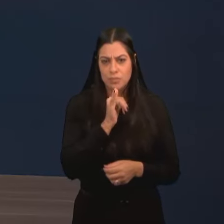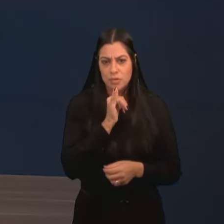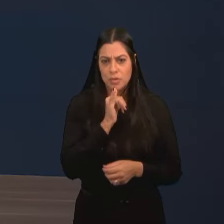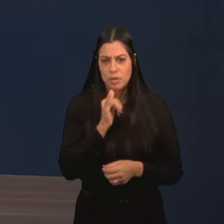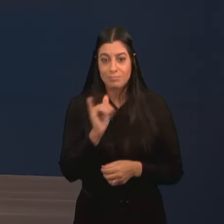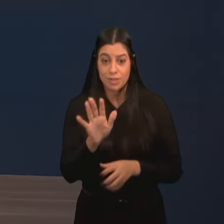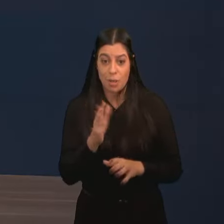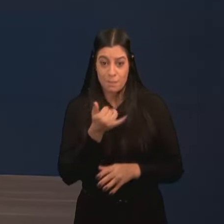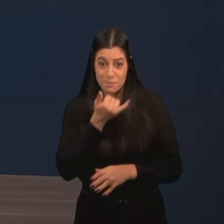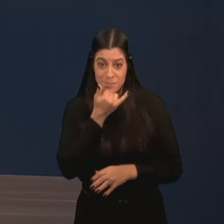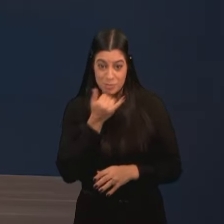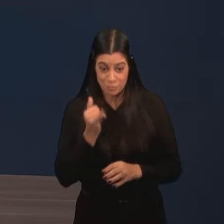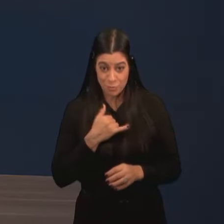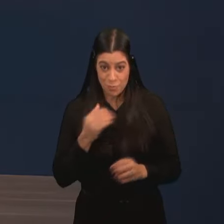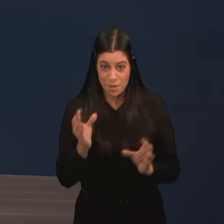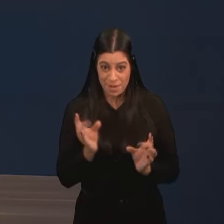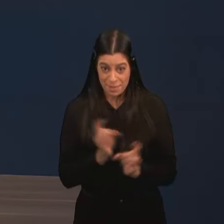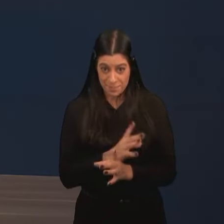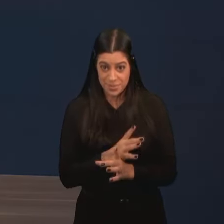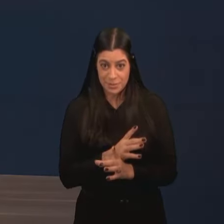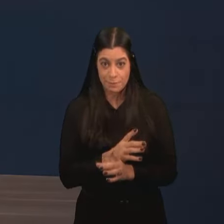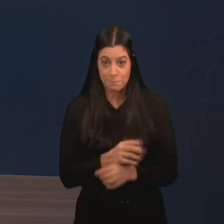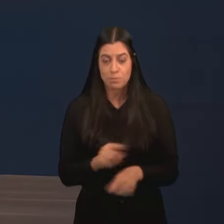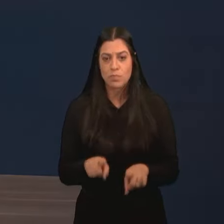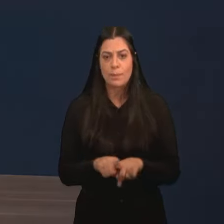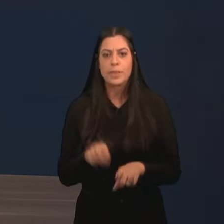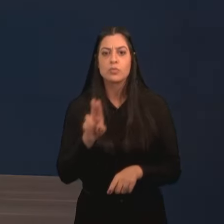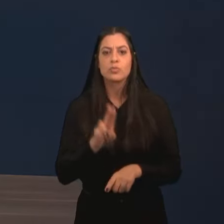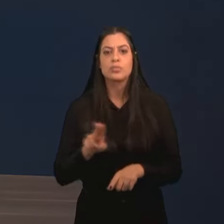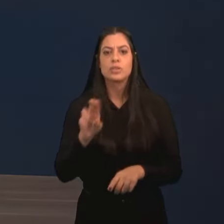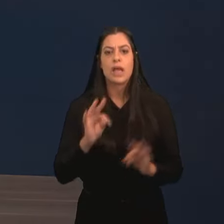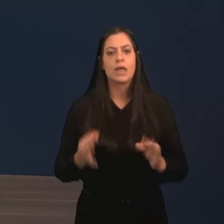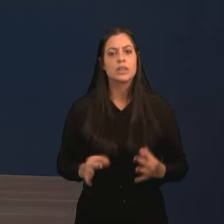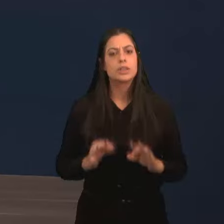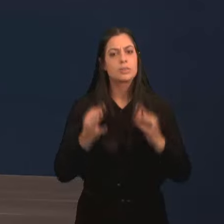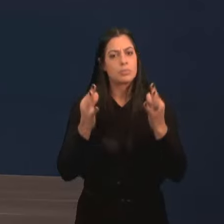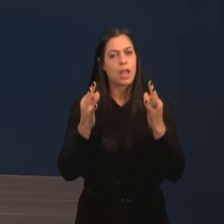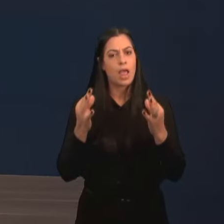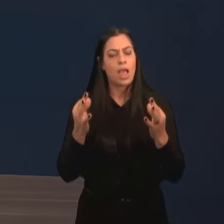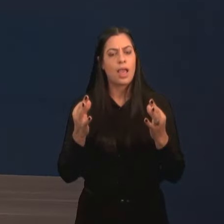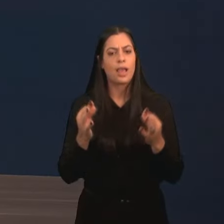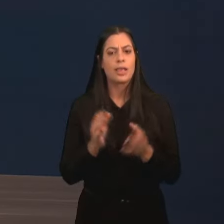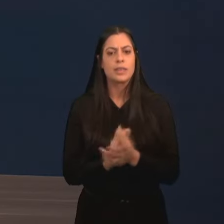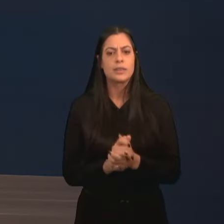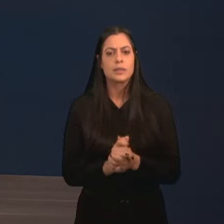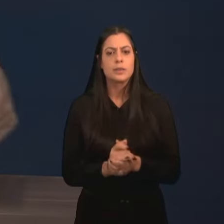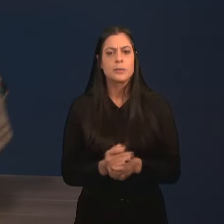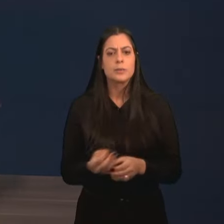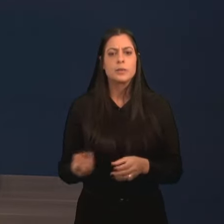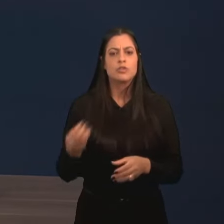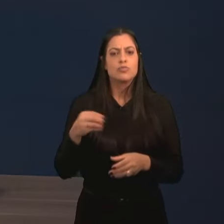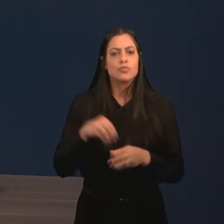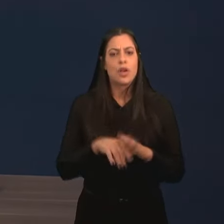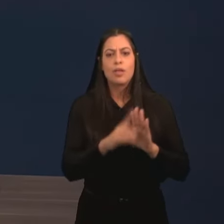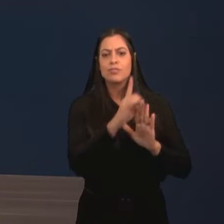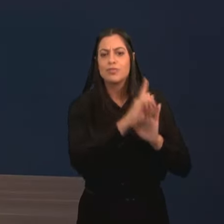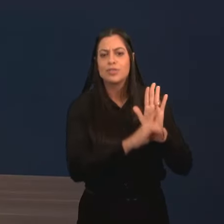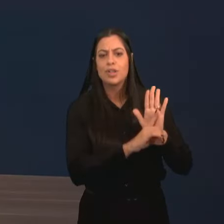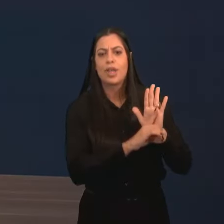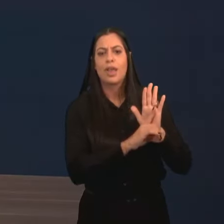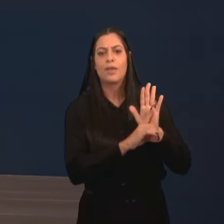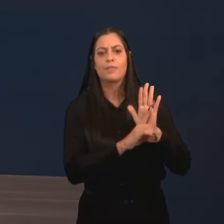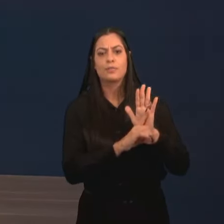ejemplos simples, y yo ya estoy terminando, que sirven para usar la tecnología al servicio de la implementación de los